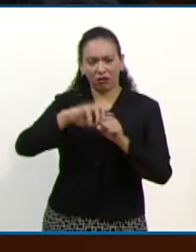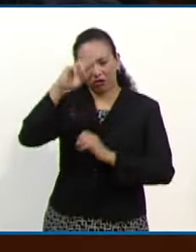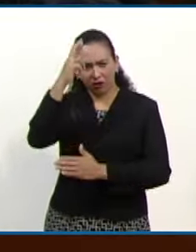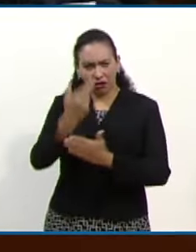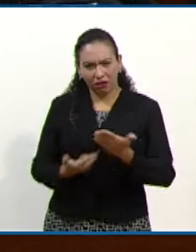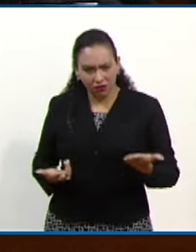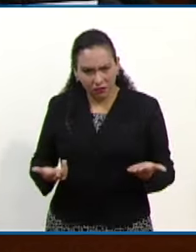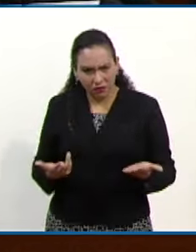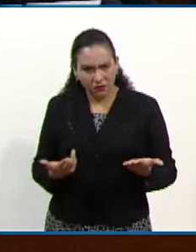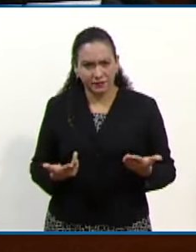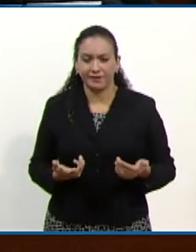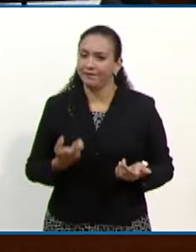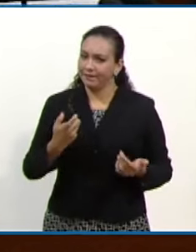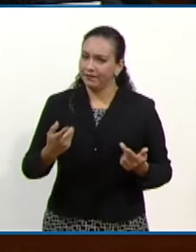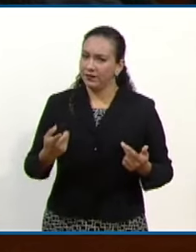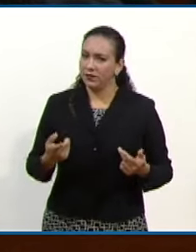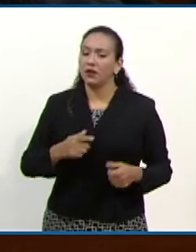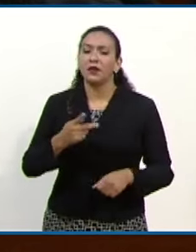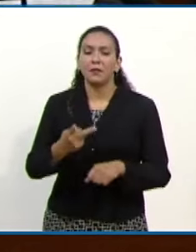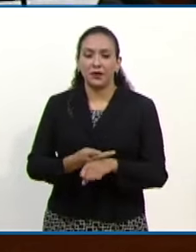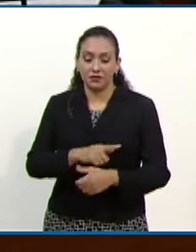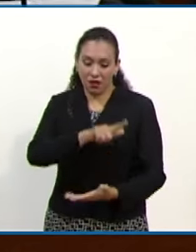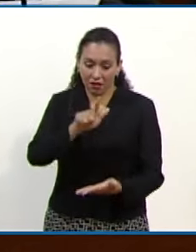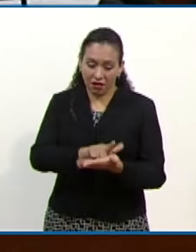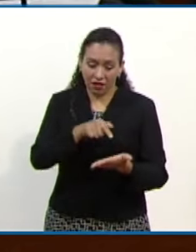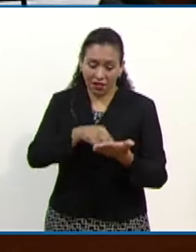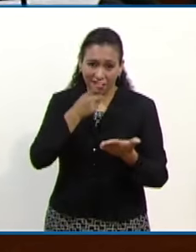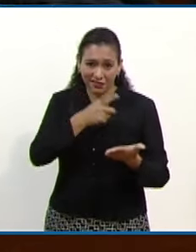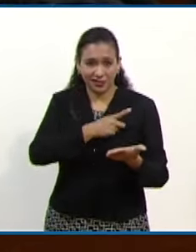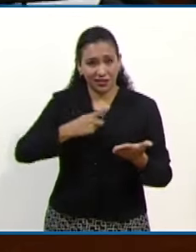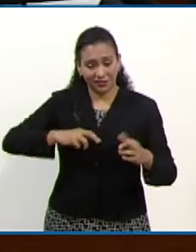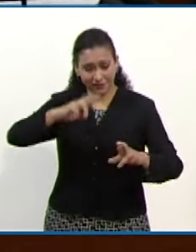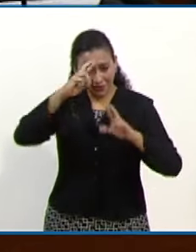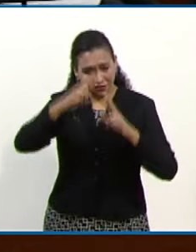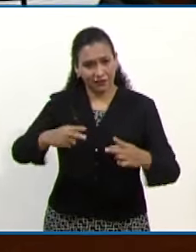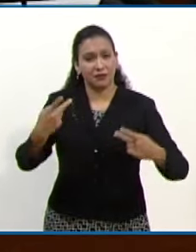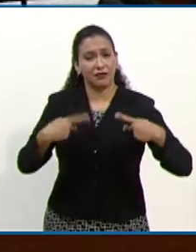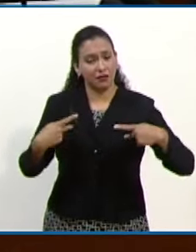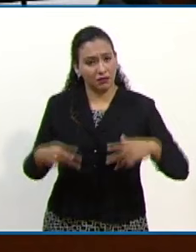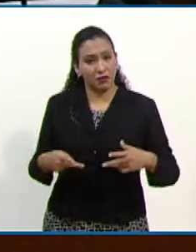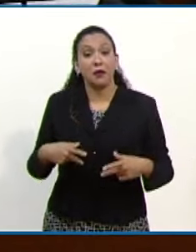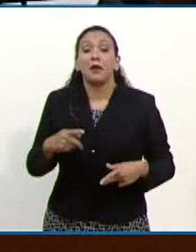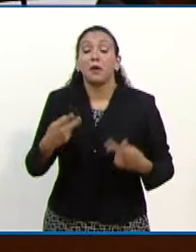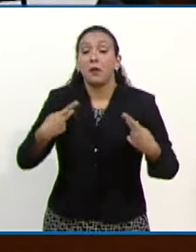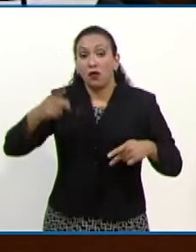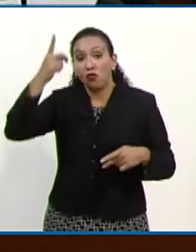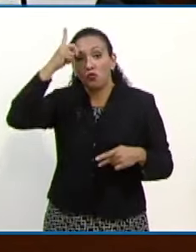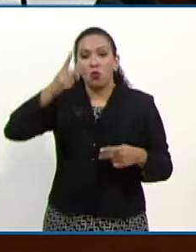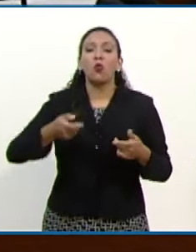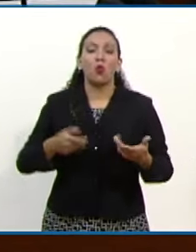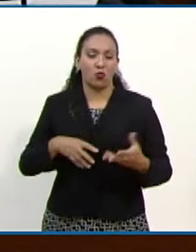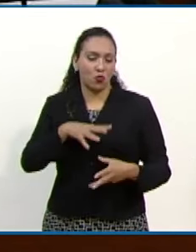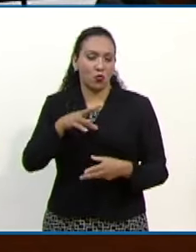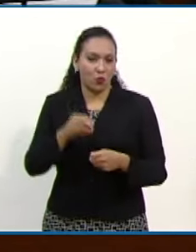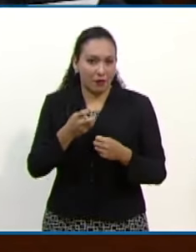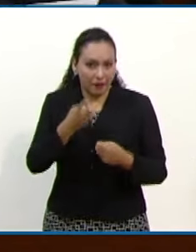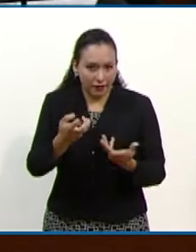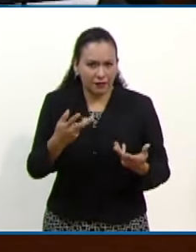por generar inseguridad jurídica, pues la autoridad tendría un amplio margen de interpretación y podría basarse en